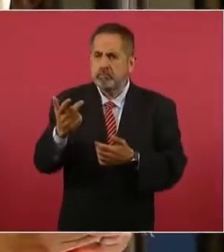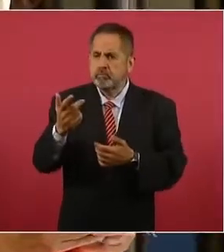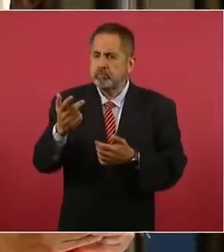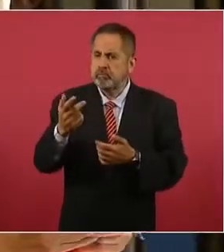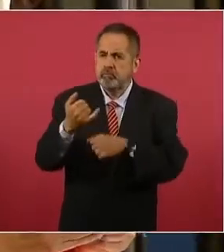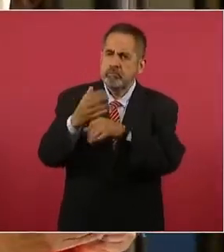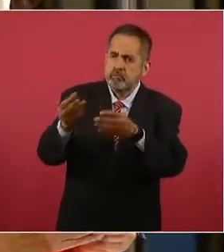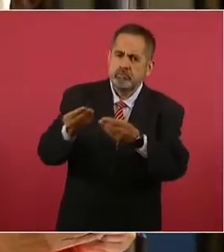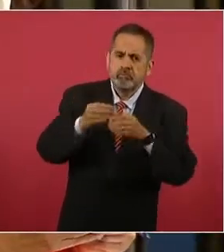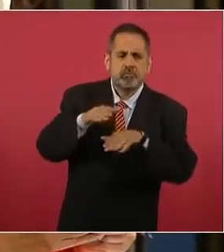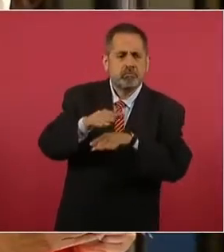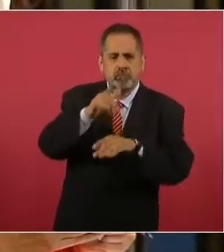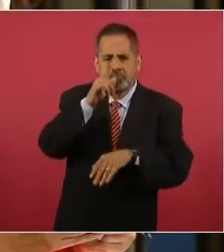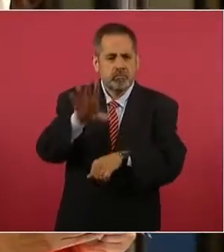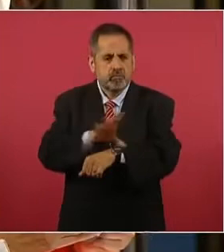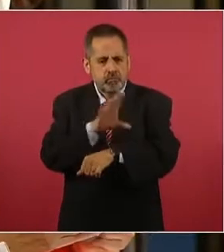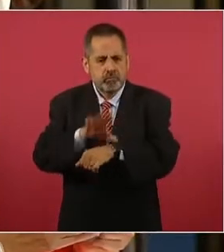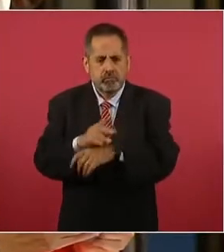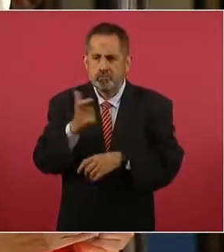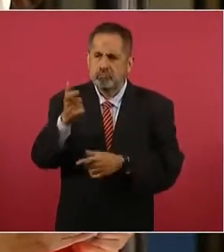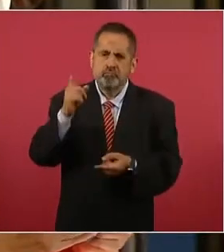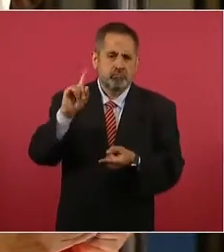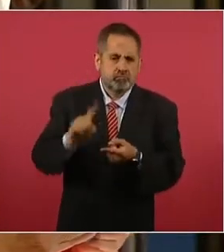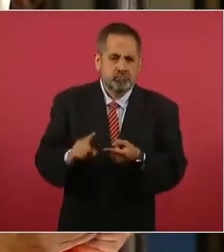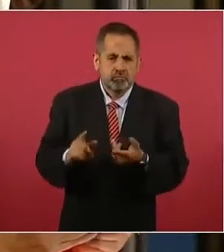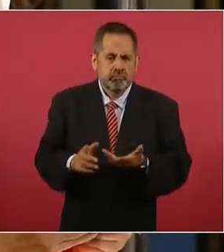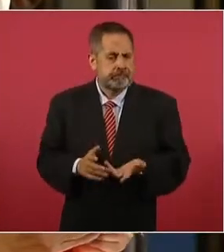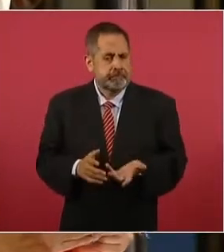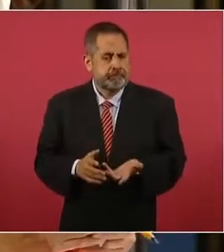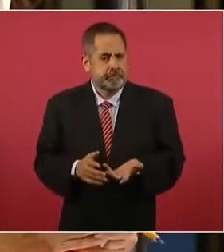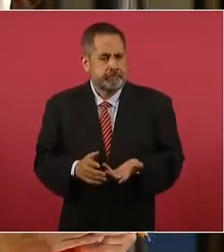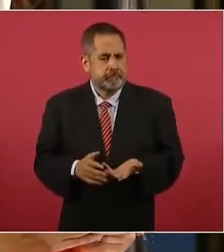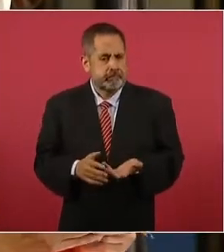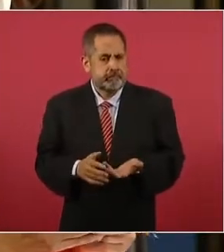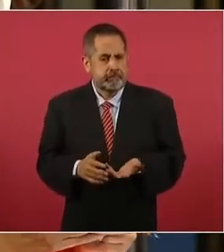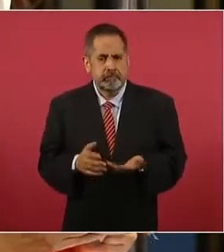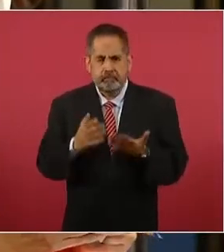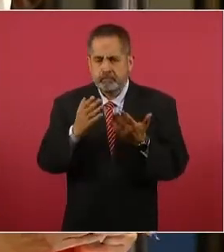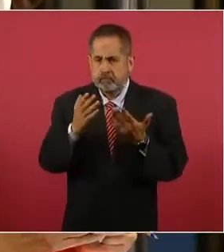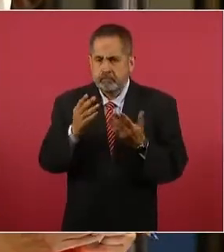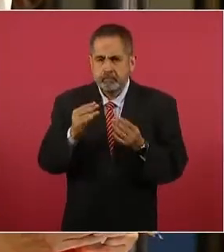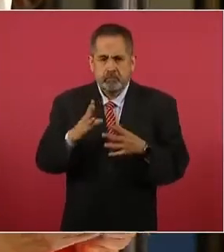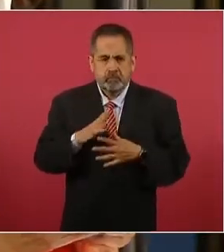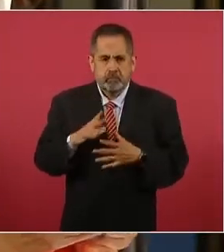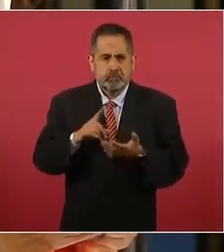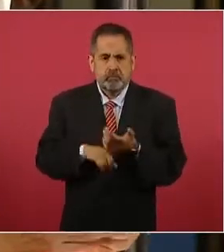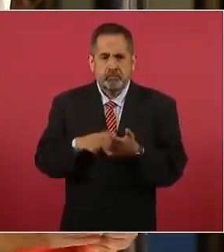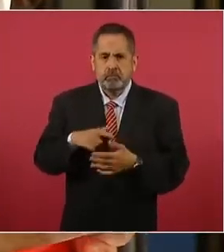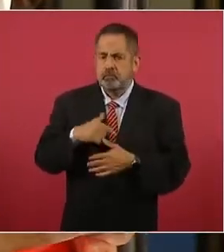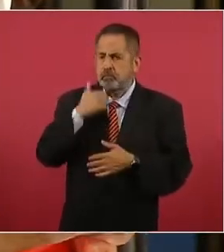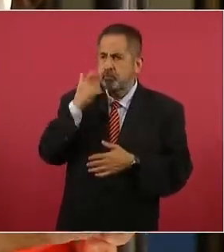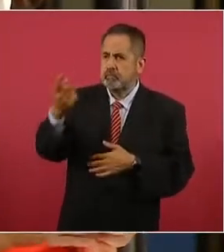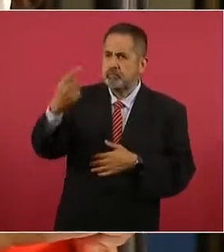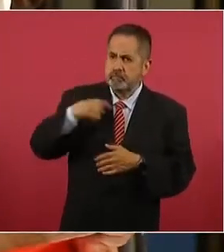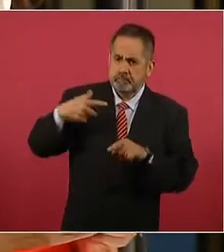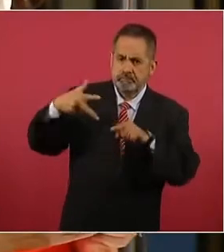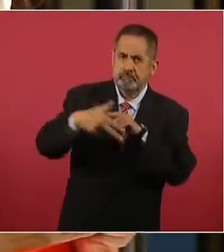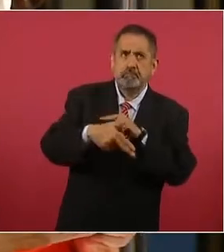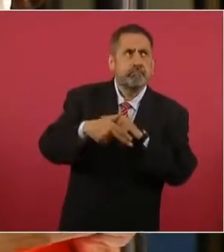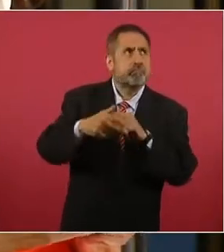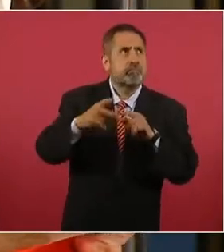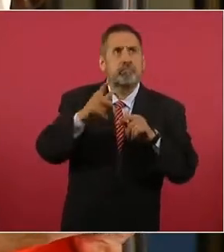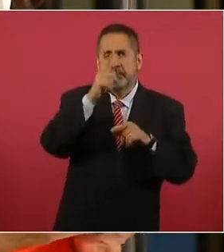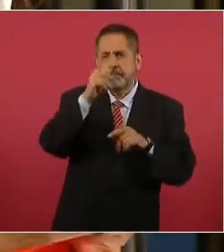luz. Ante la necesidad de que no tienen por qué, o ellos no quieren que se les corte la luz las